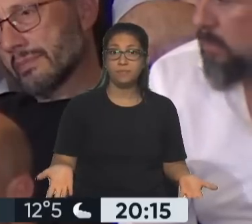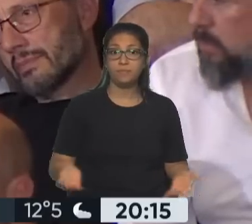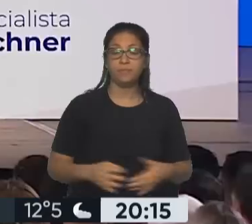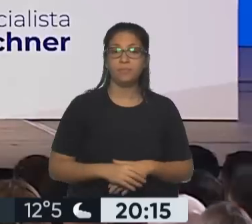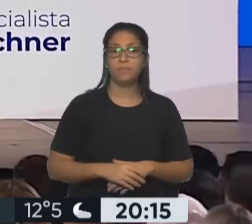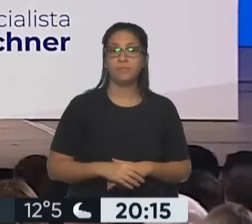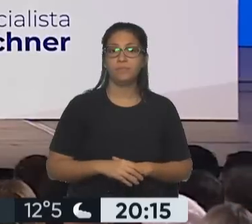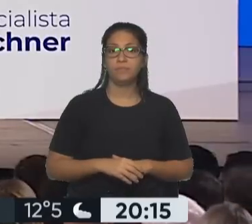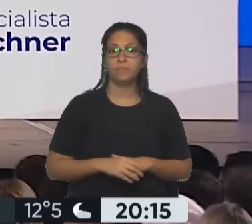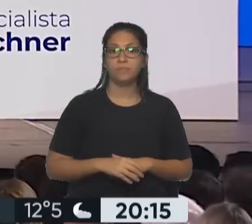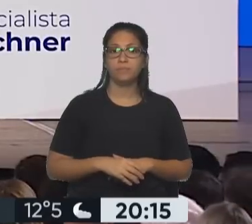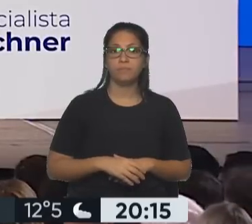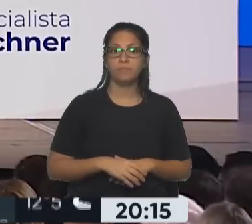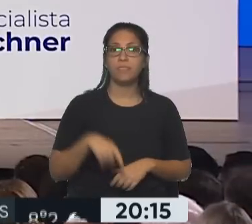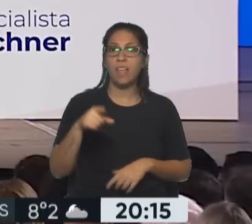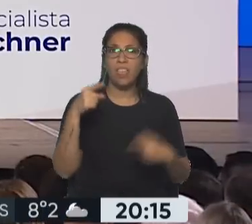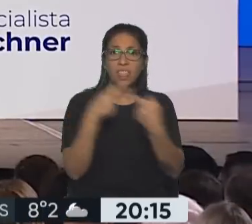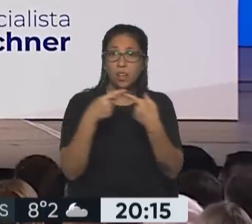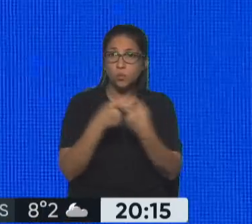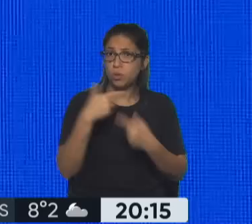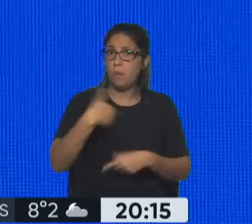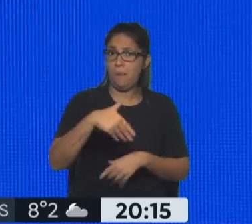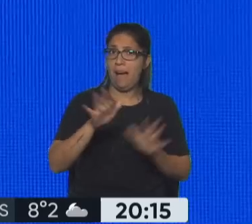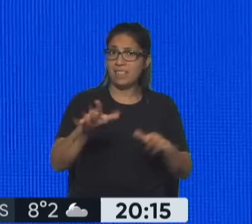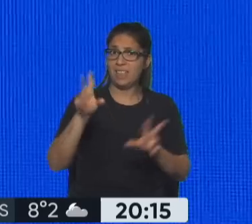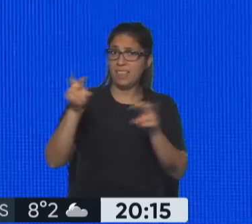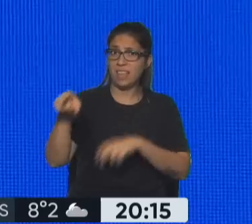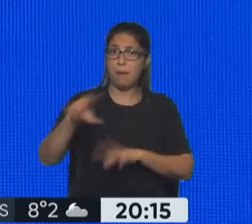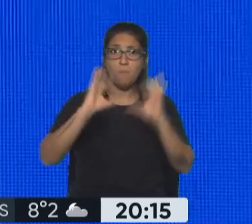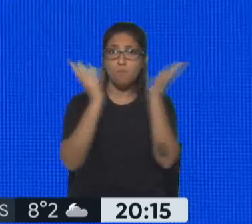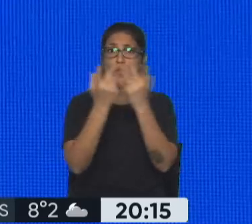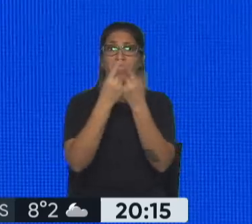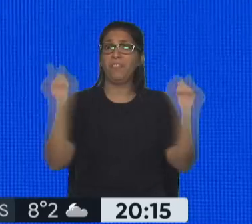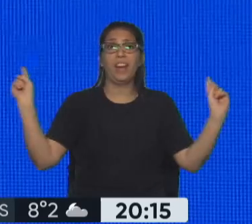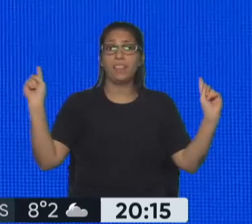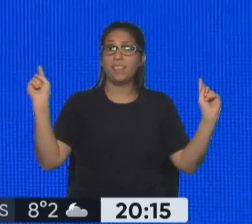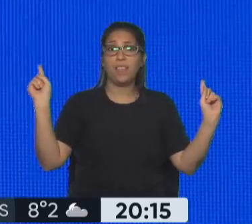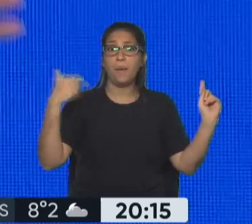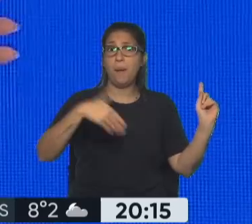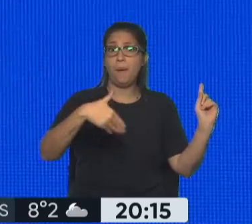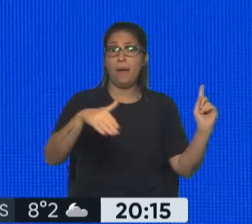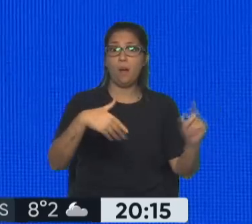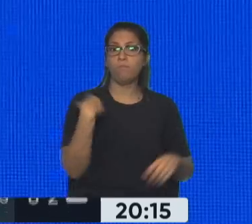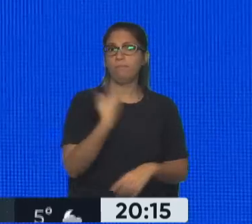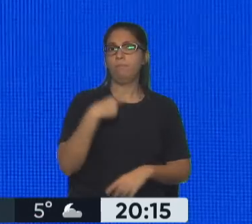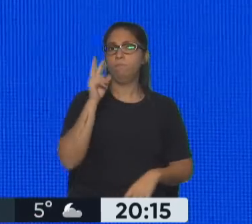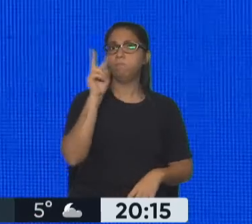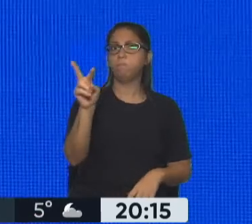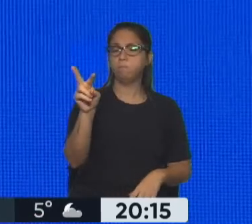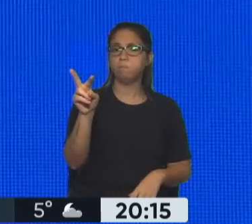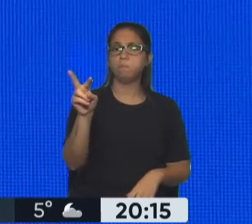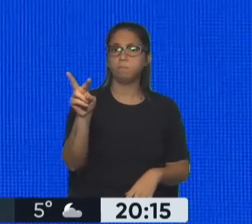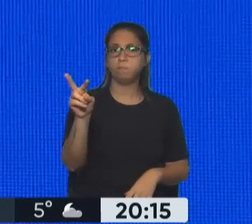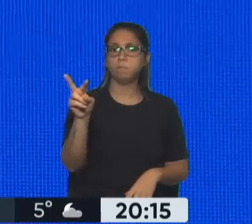a una discusión de en el mundo que viene. Viene un mundo diferente. Miren, cuando uno ve que